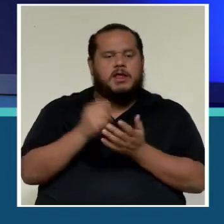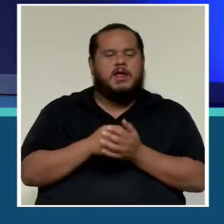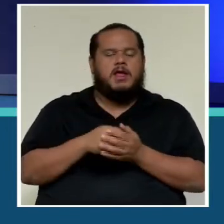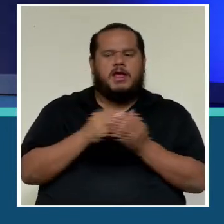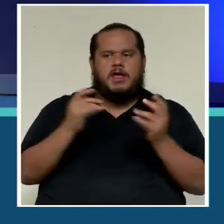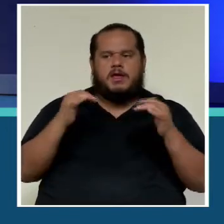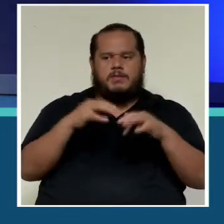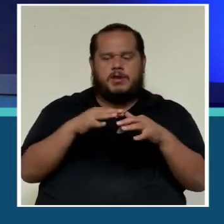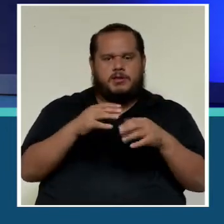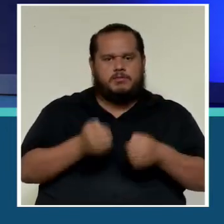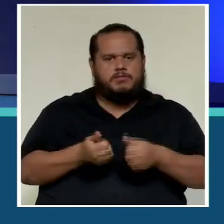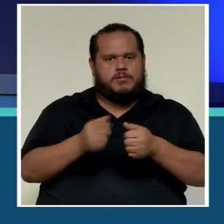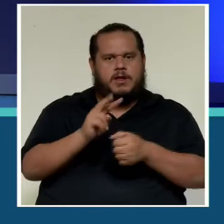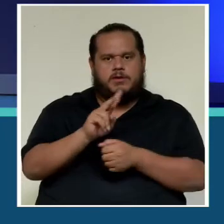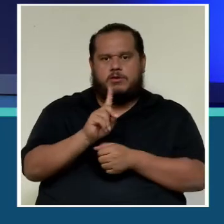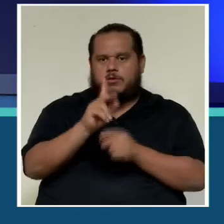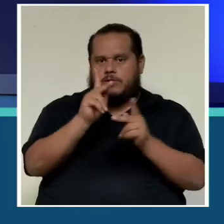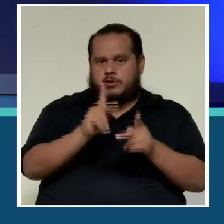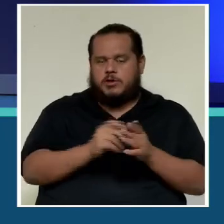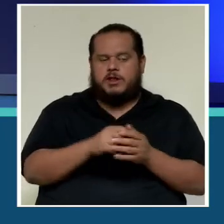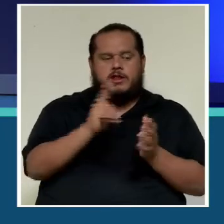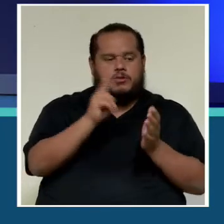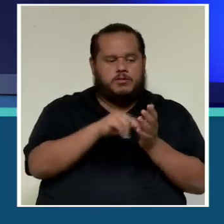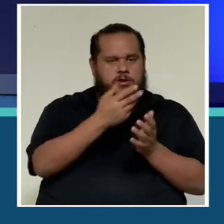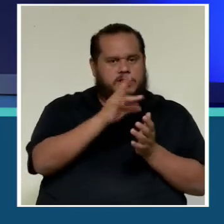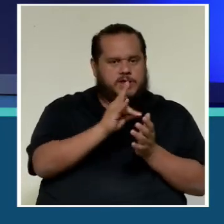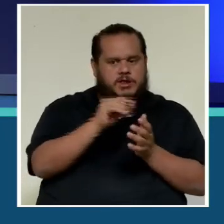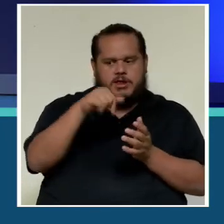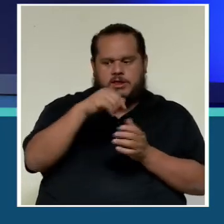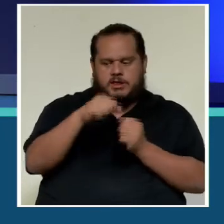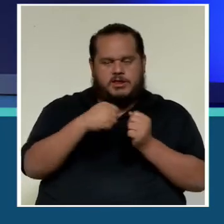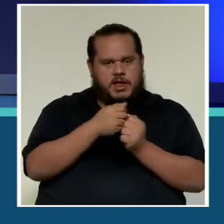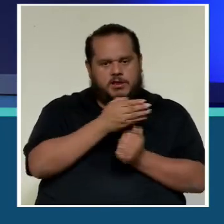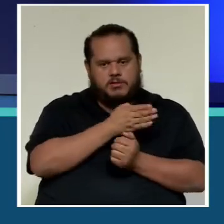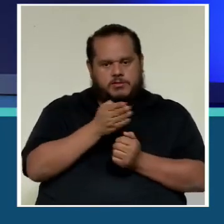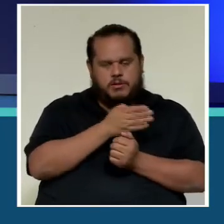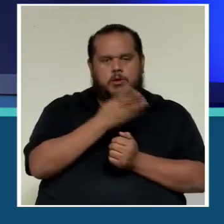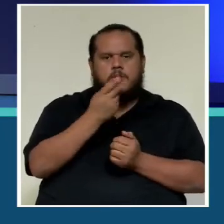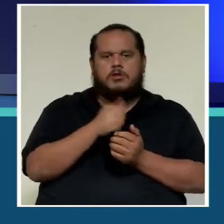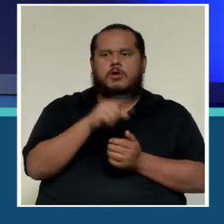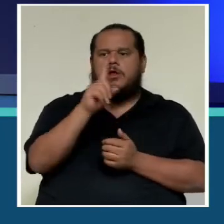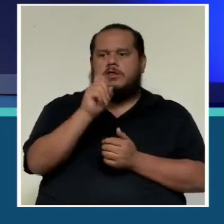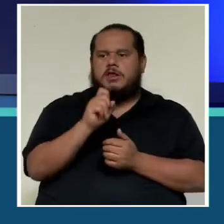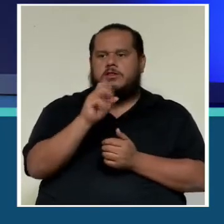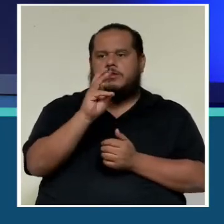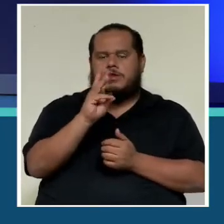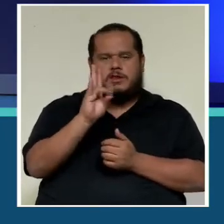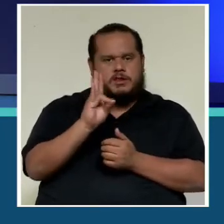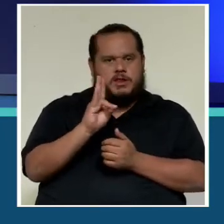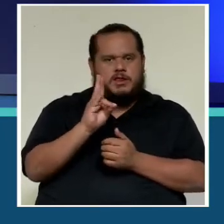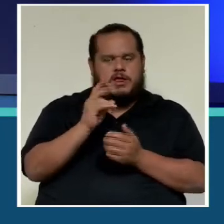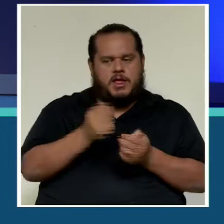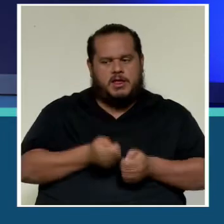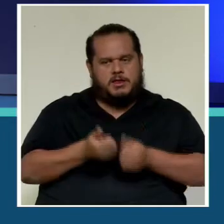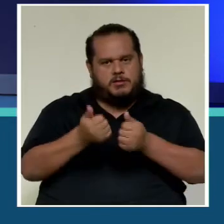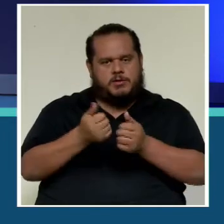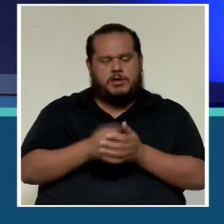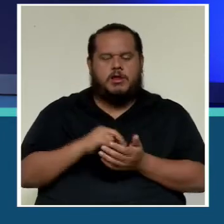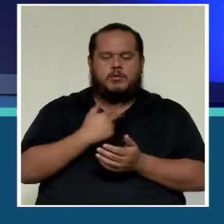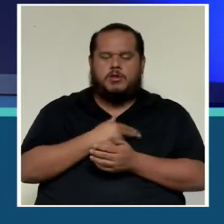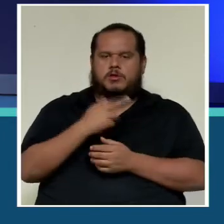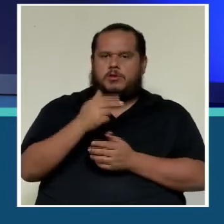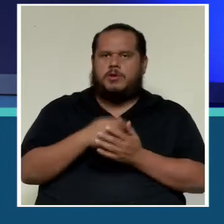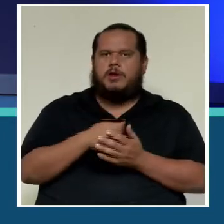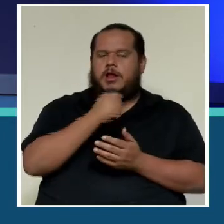deportó apenas a 21 personas. Entre el 2017 y este año se contabilizan 167 deportaciones. Nuestro compañero,